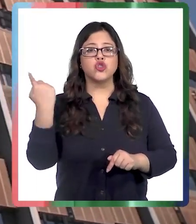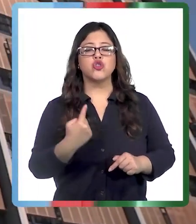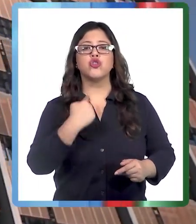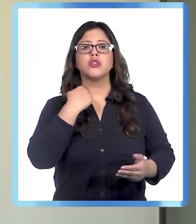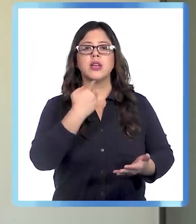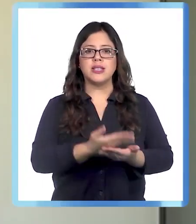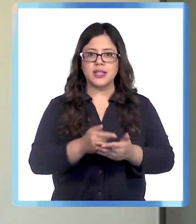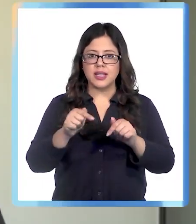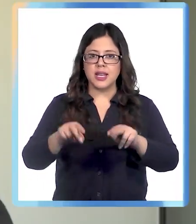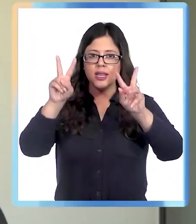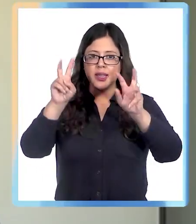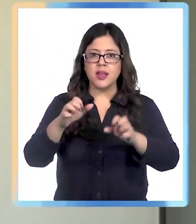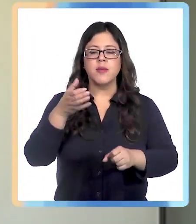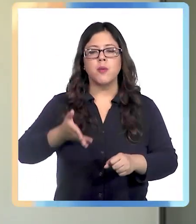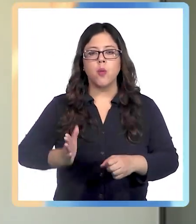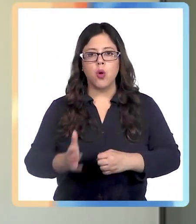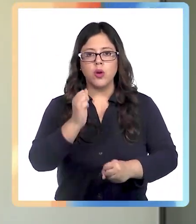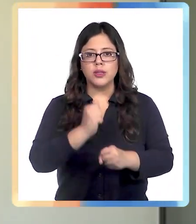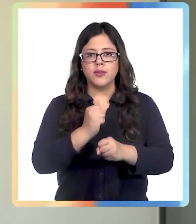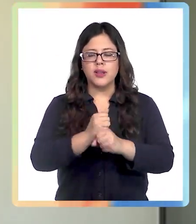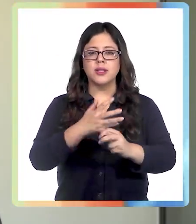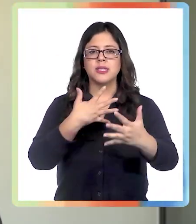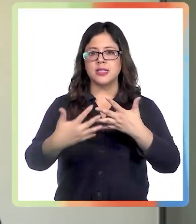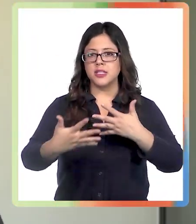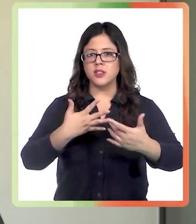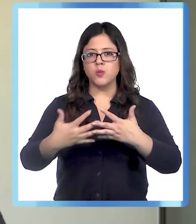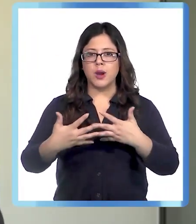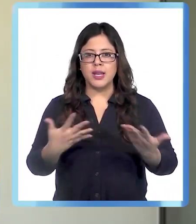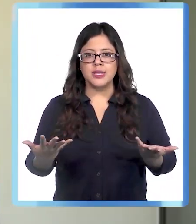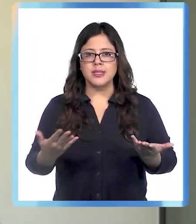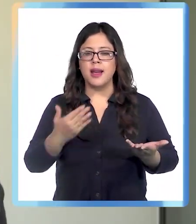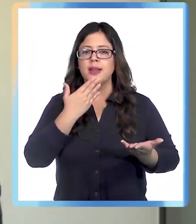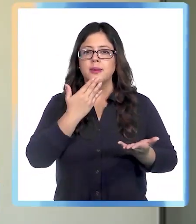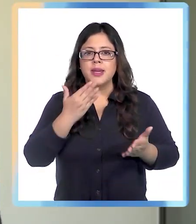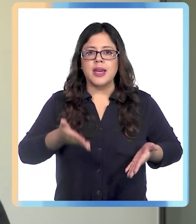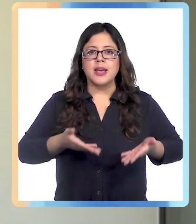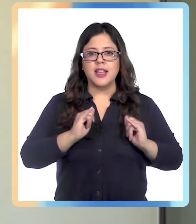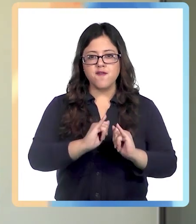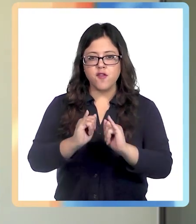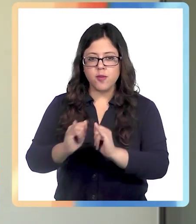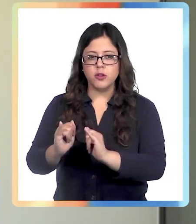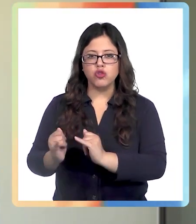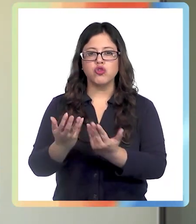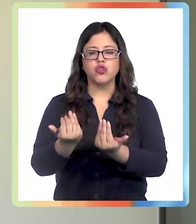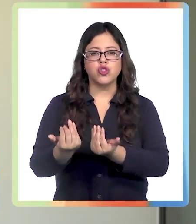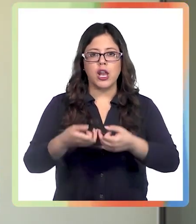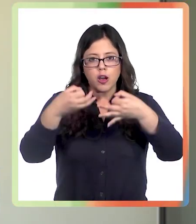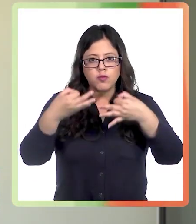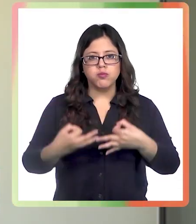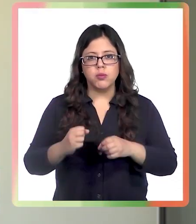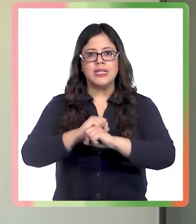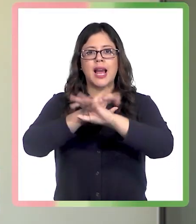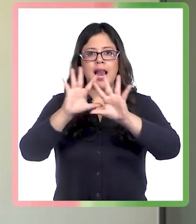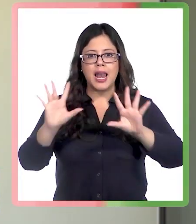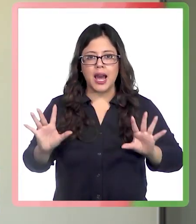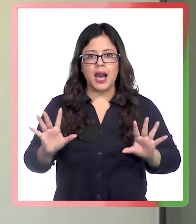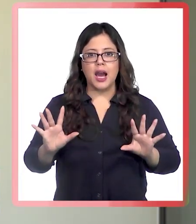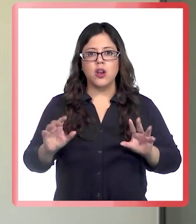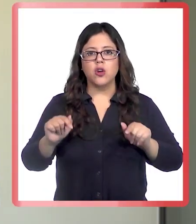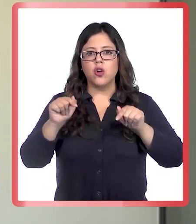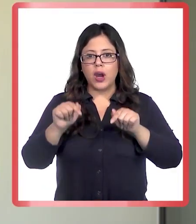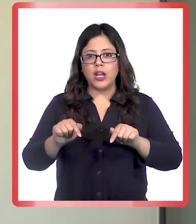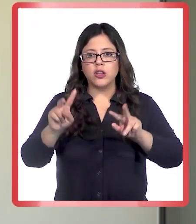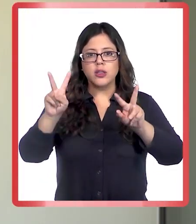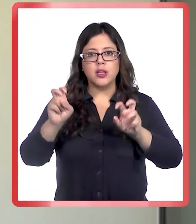causa, seguiremos trabajando por la transparencia y entregando toda la información que sea requerida para poder esclarecer lo antes posible estos casos, así como